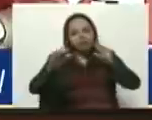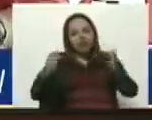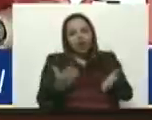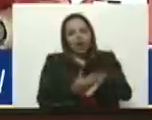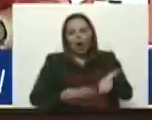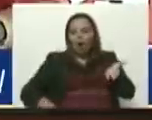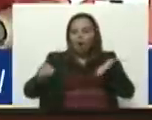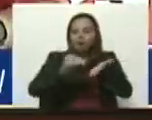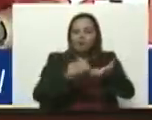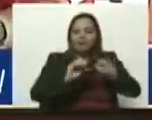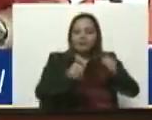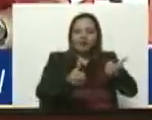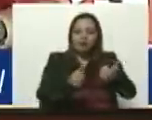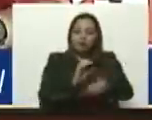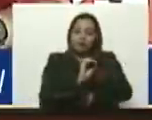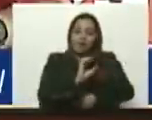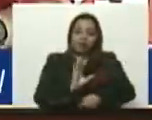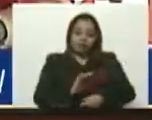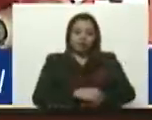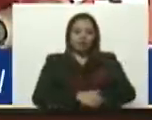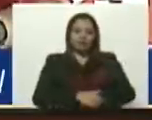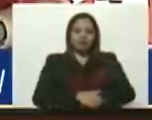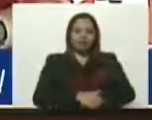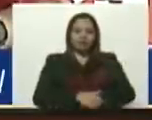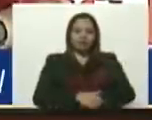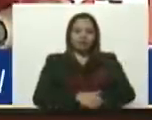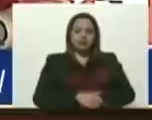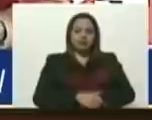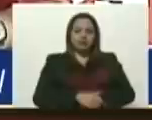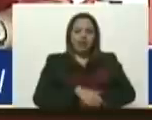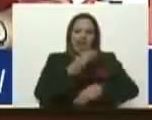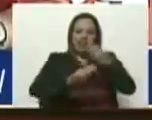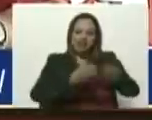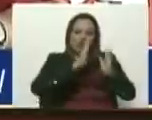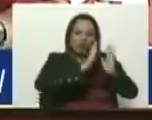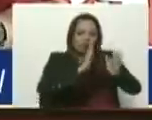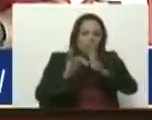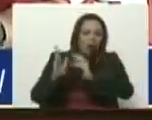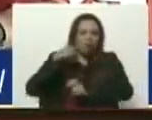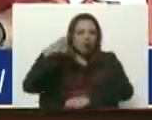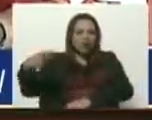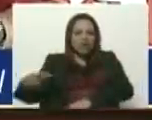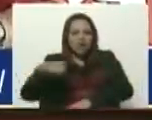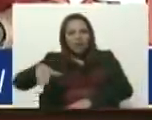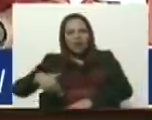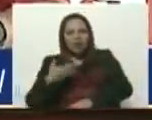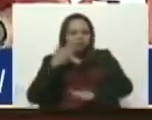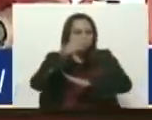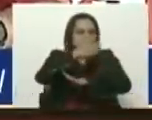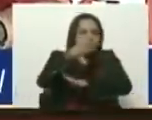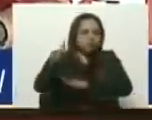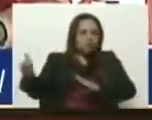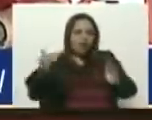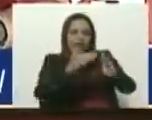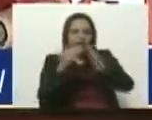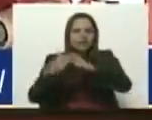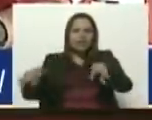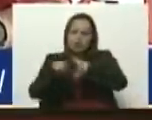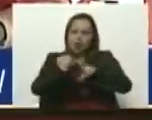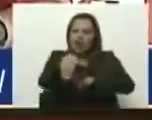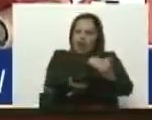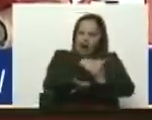desde cero de carácter a tener una gran organización política capaz de llegar a los hogares como hemos llegado a todas las calles